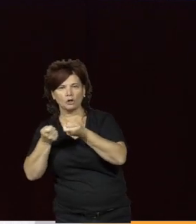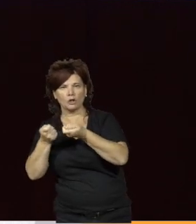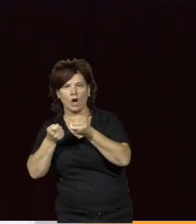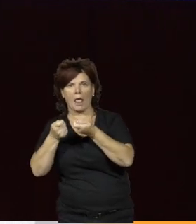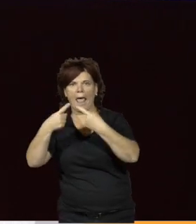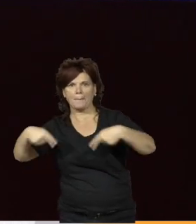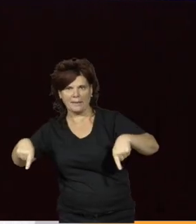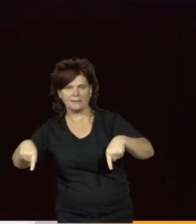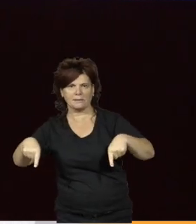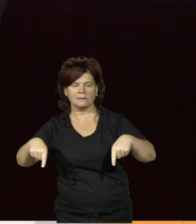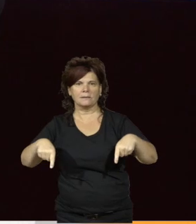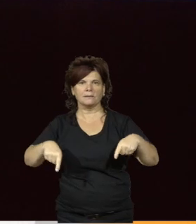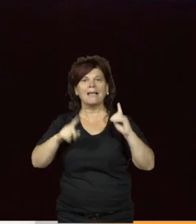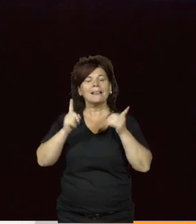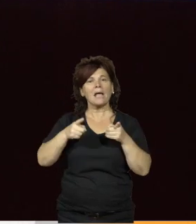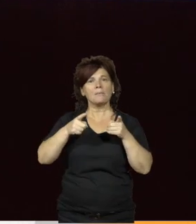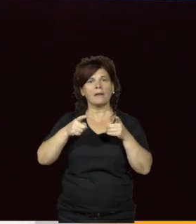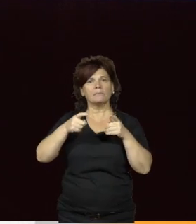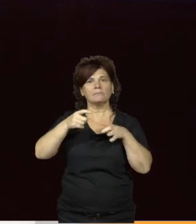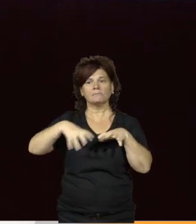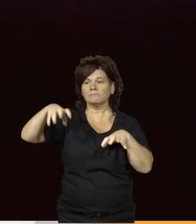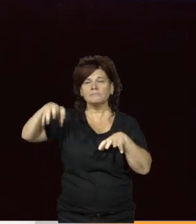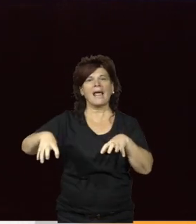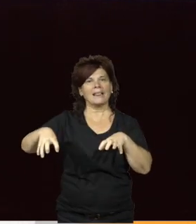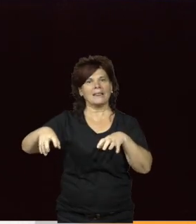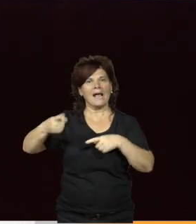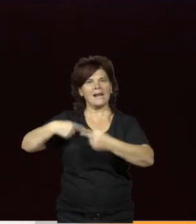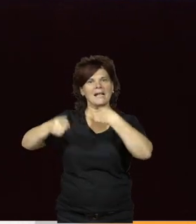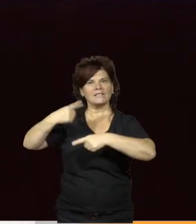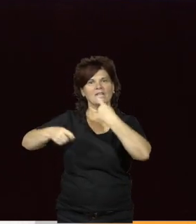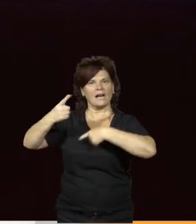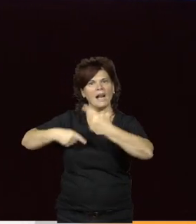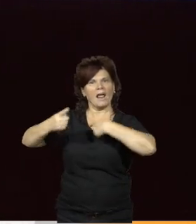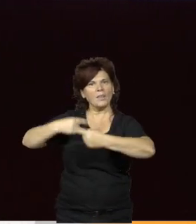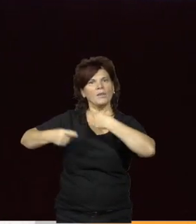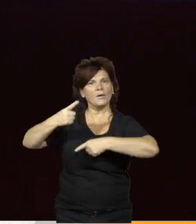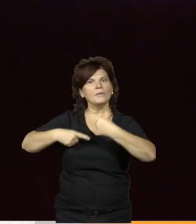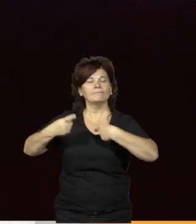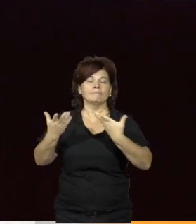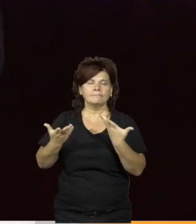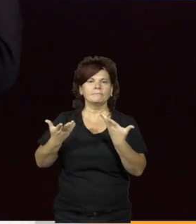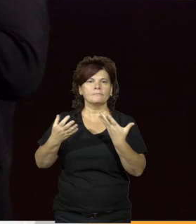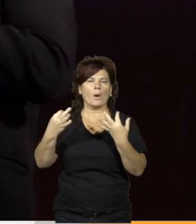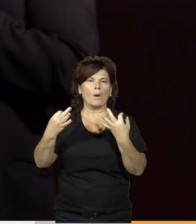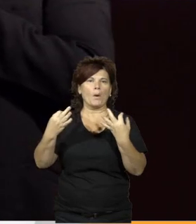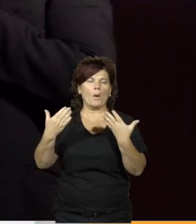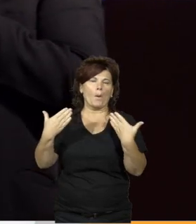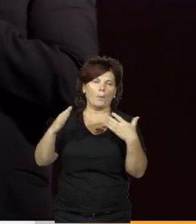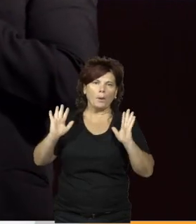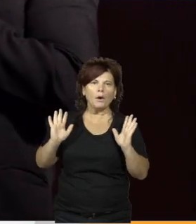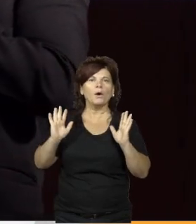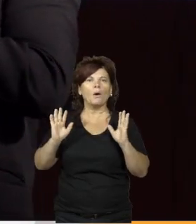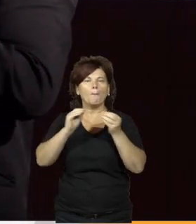especies. También hay un ente de reciclado, porque bueno, justamente